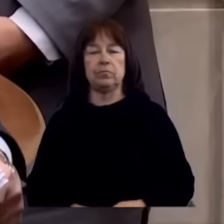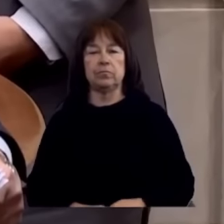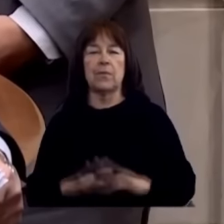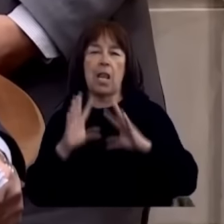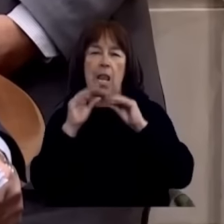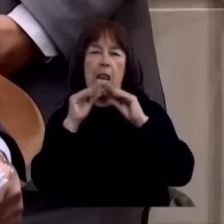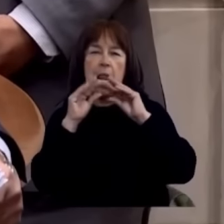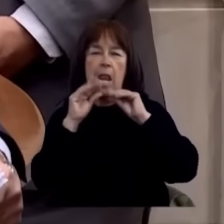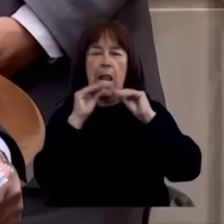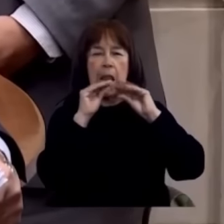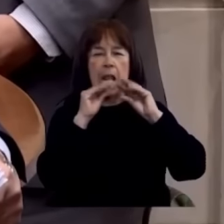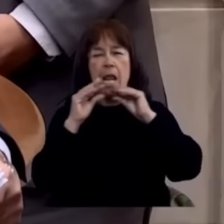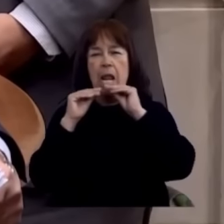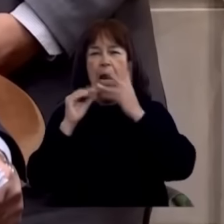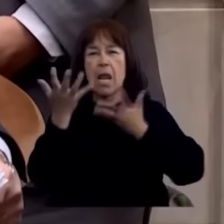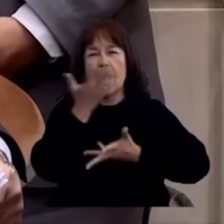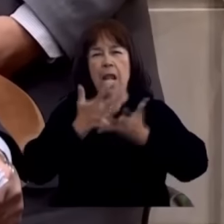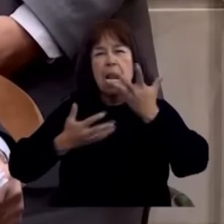nos deben permitir